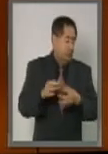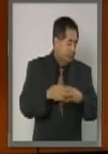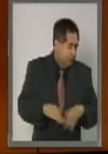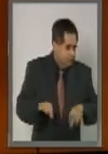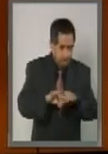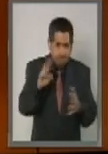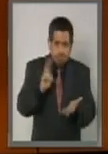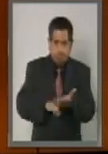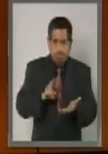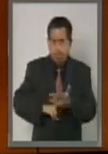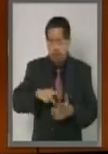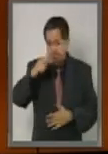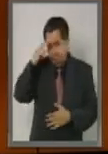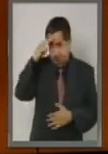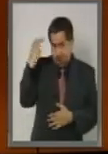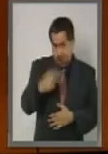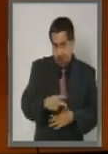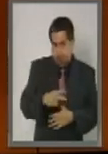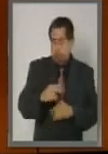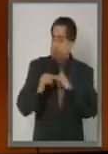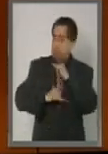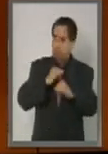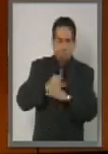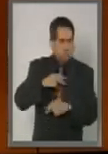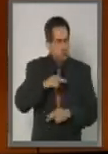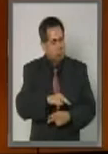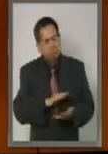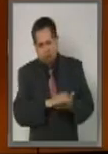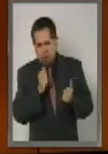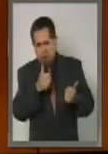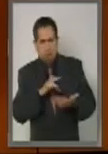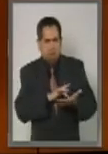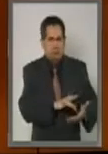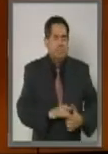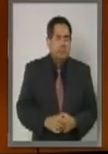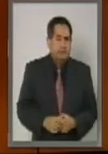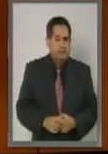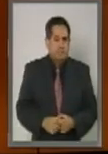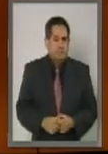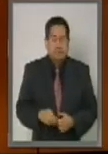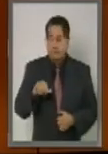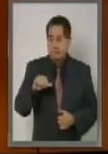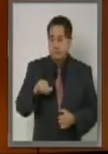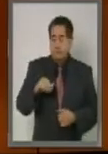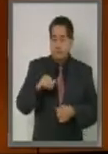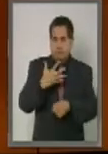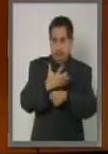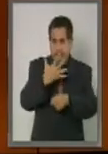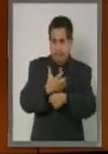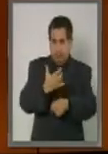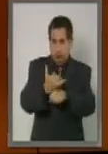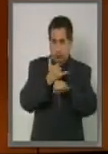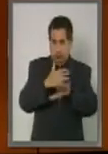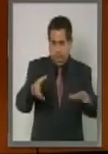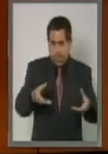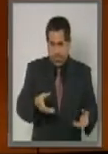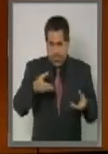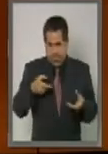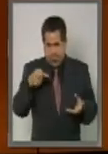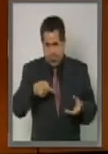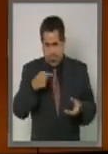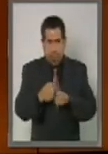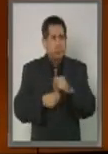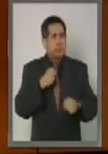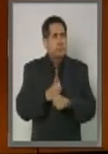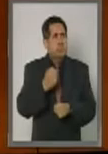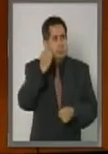valor que México tiene en el contexto de naciones. En el año que se informa, en el quinto informe de gobierno, que